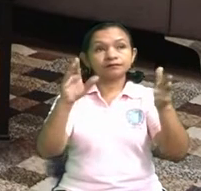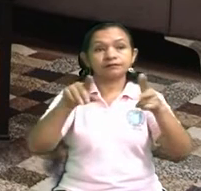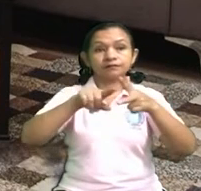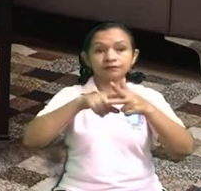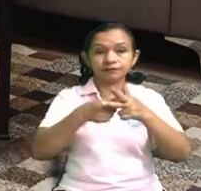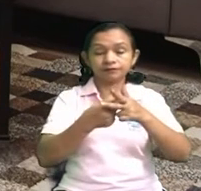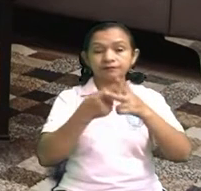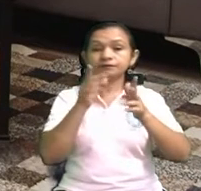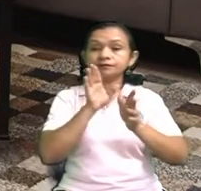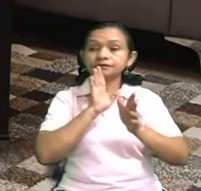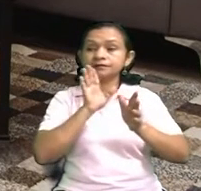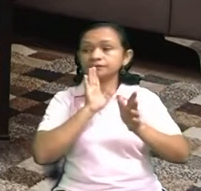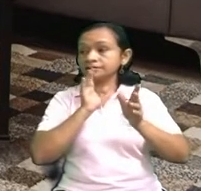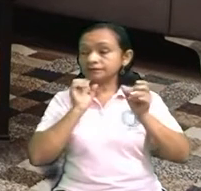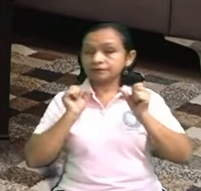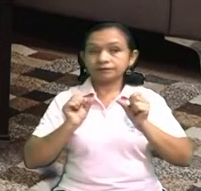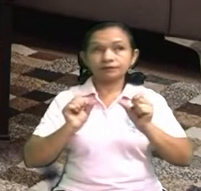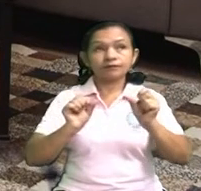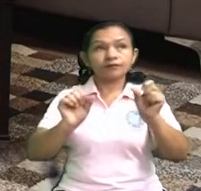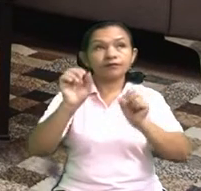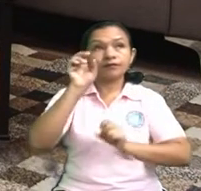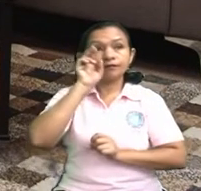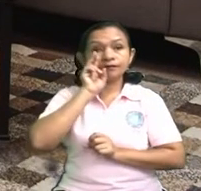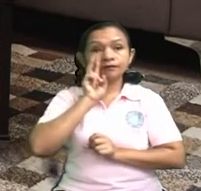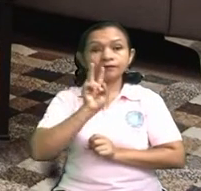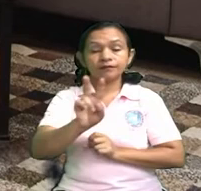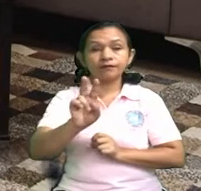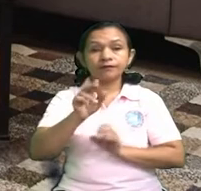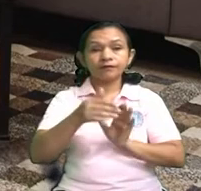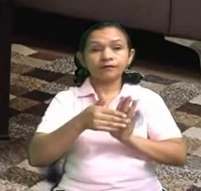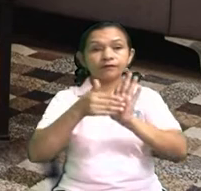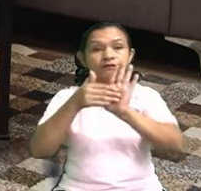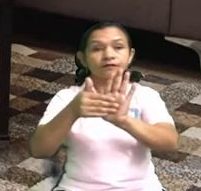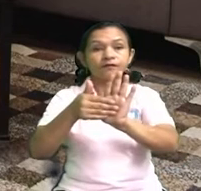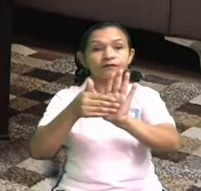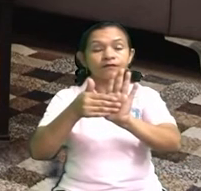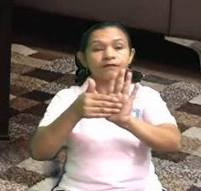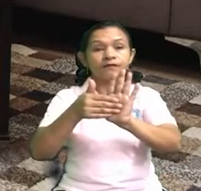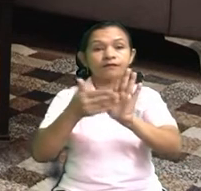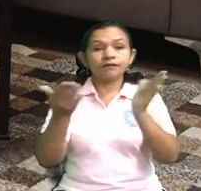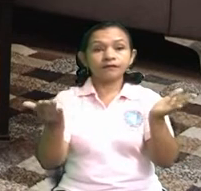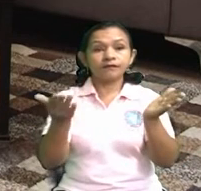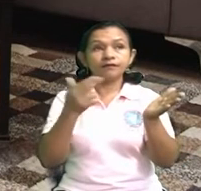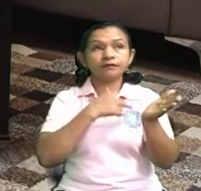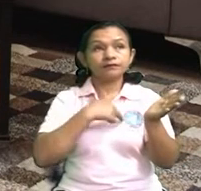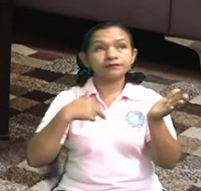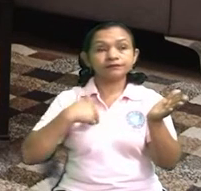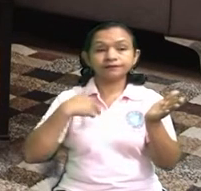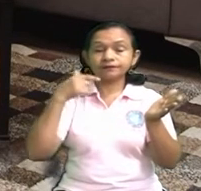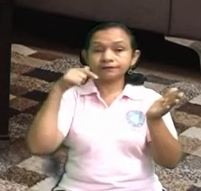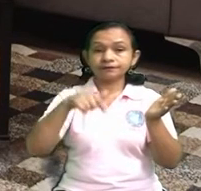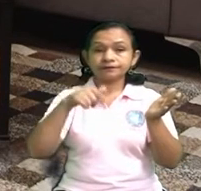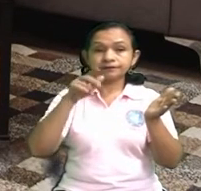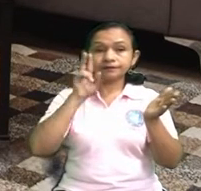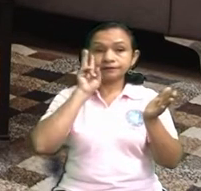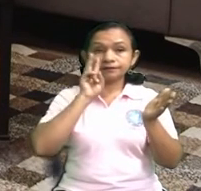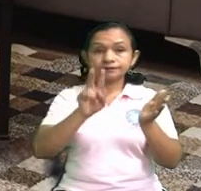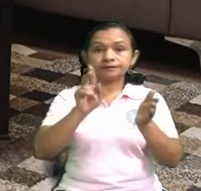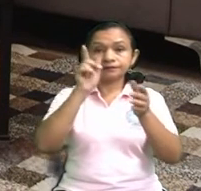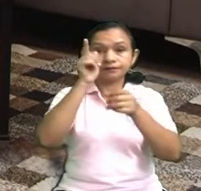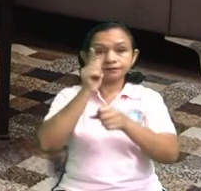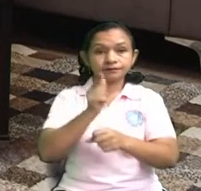eso continuar la conversación, comentar, verlo, presentarlo a nuestra audiencia y después comentarlo, viceministro. Vamos a ponerles ahora mismo un